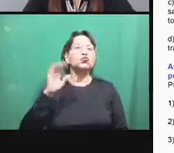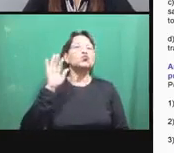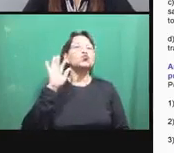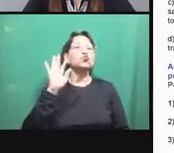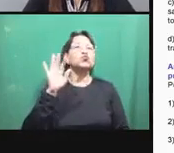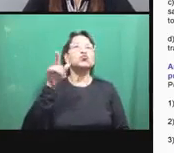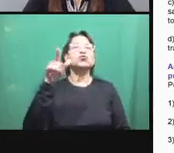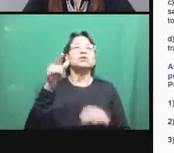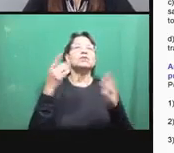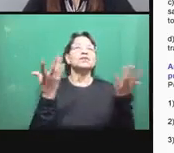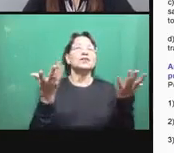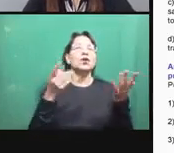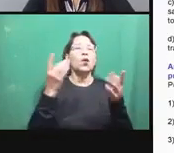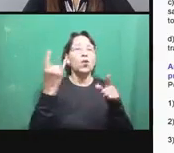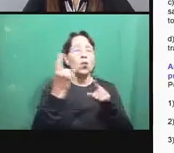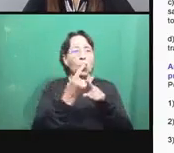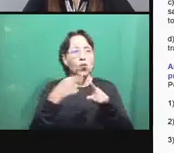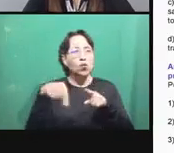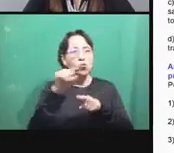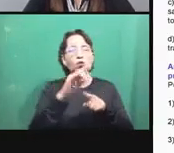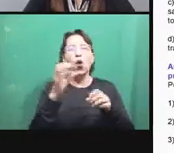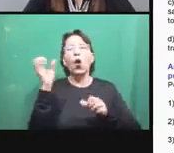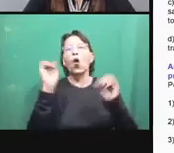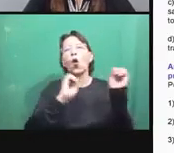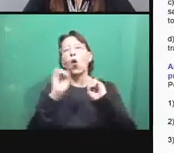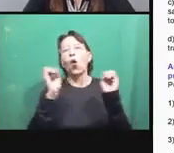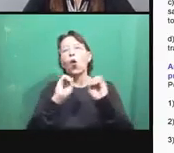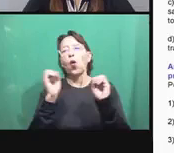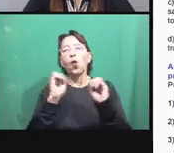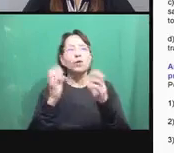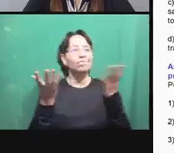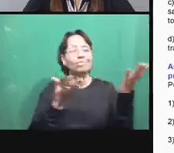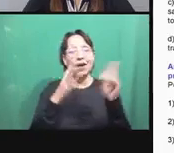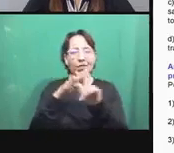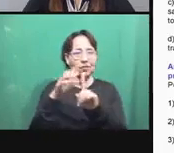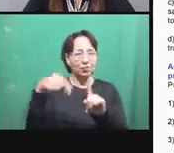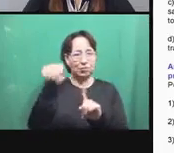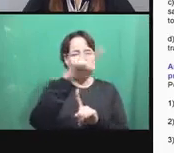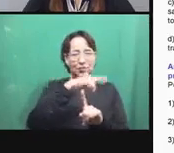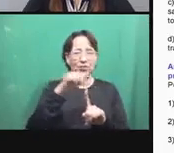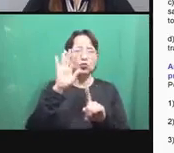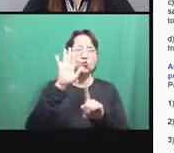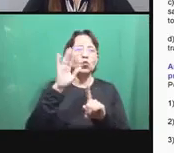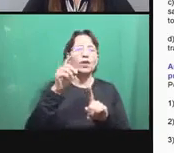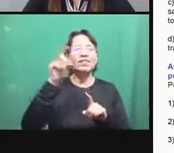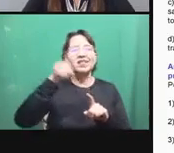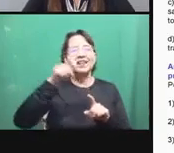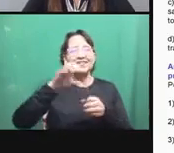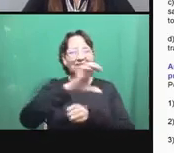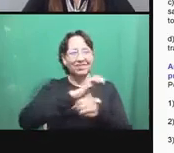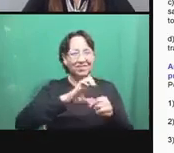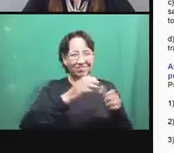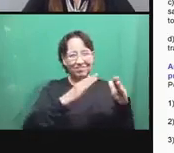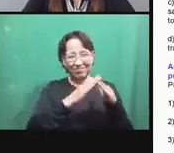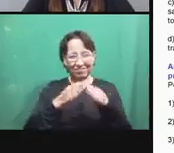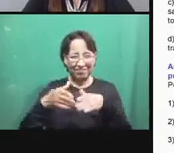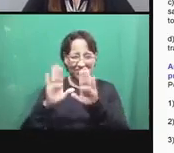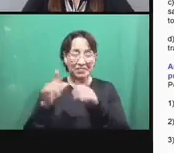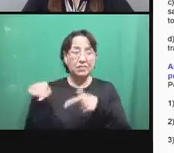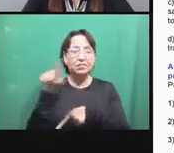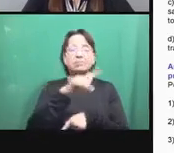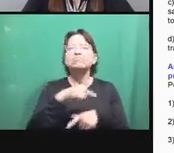por sus usos o afectación a la satisfacción de necesidades urbanas, colectivas, que trascienden